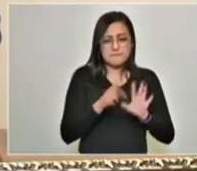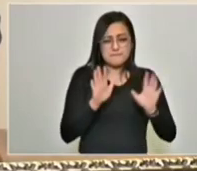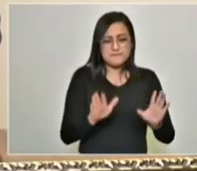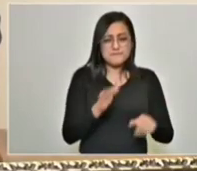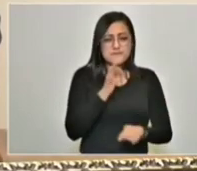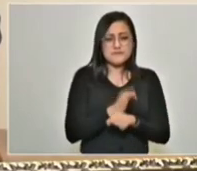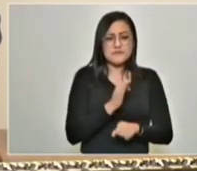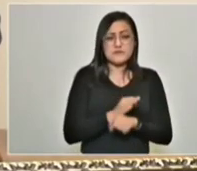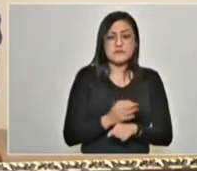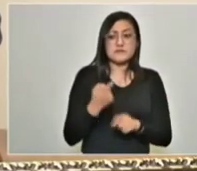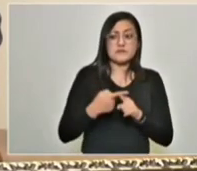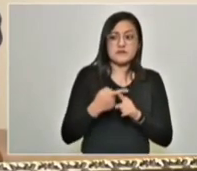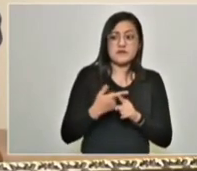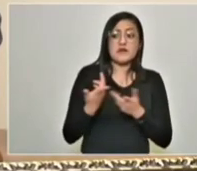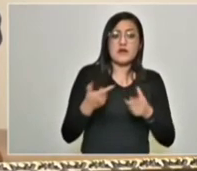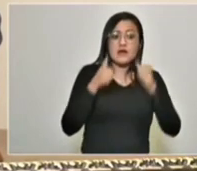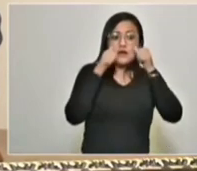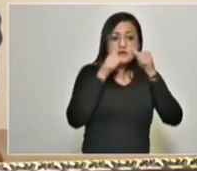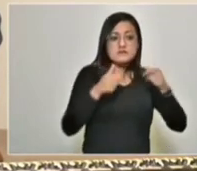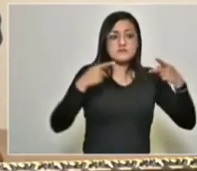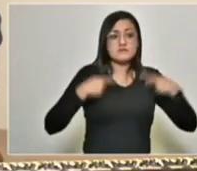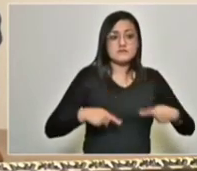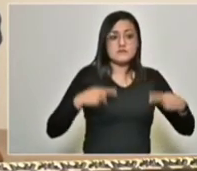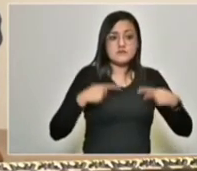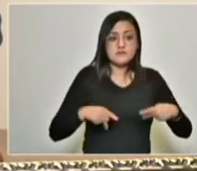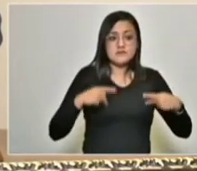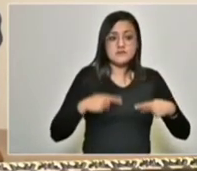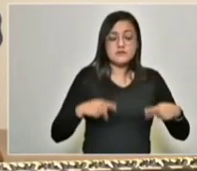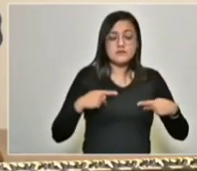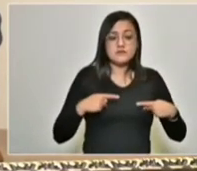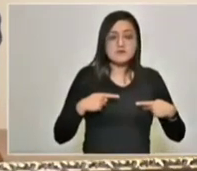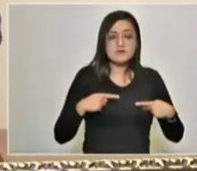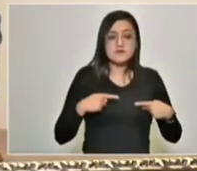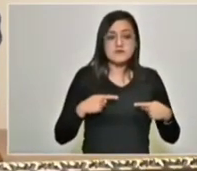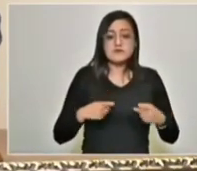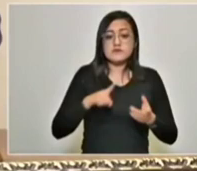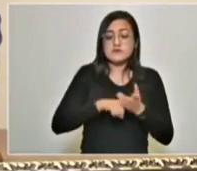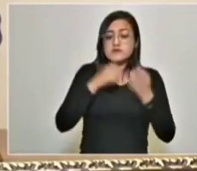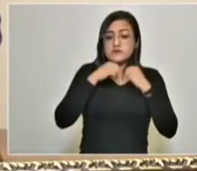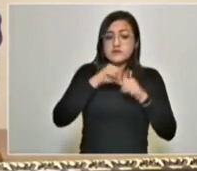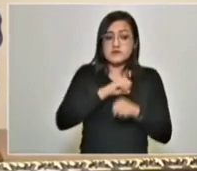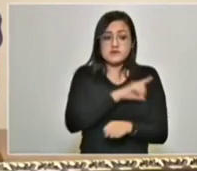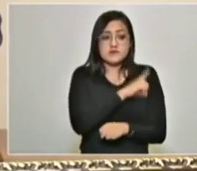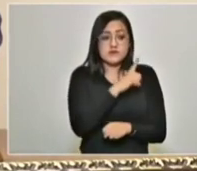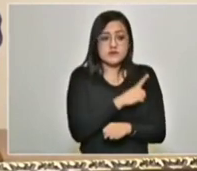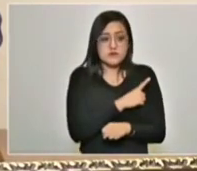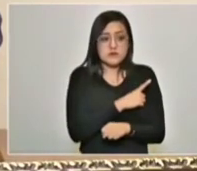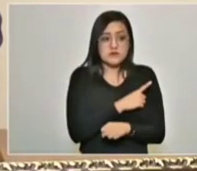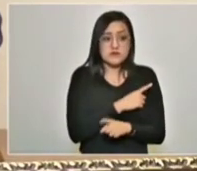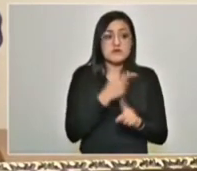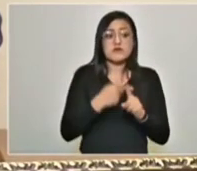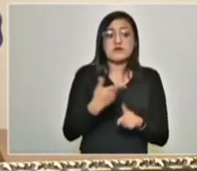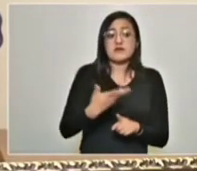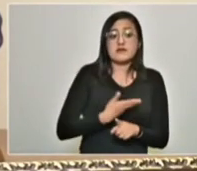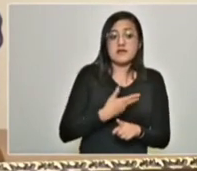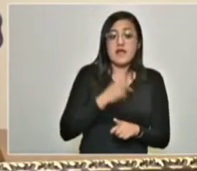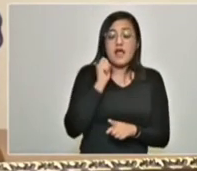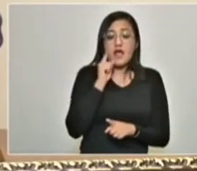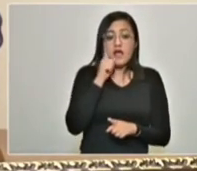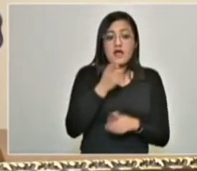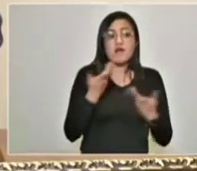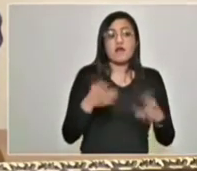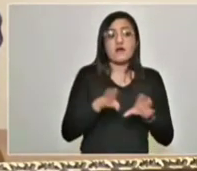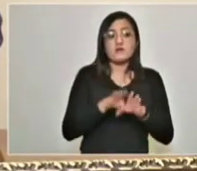Es que estamos recibiendo pacientes en los servicios de salud del Estado, pacientes que tienen alguna forma